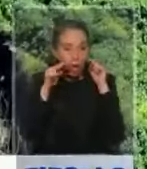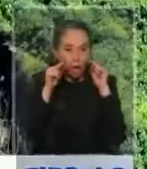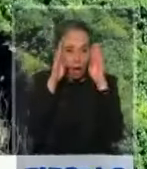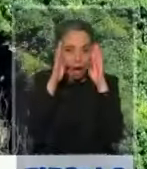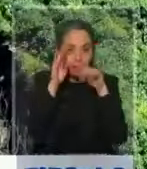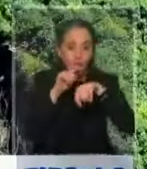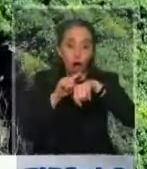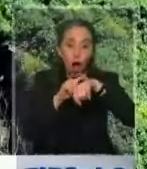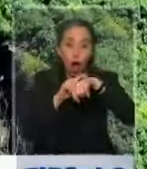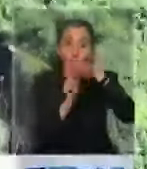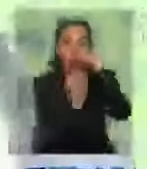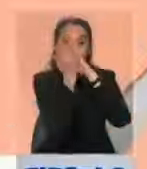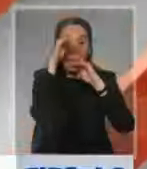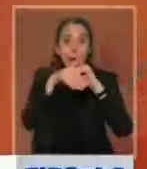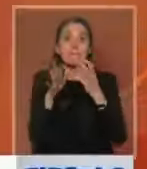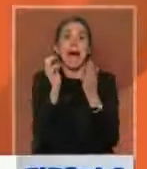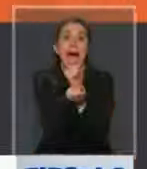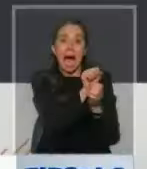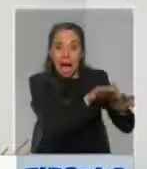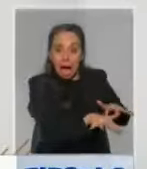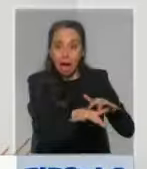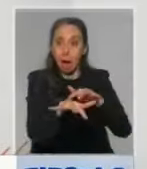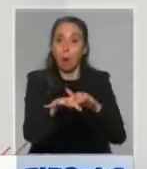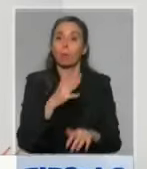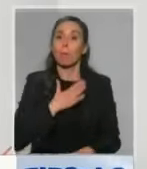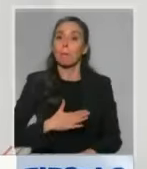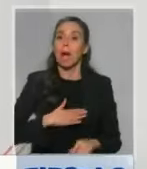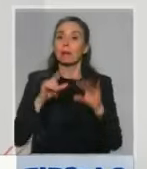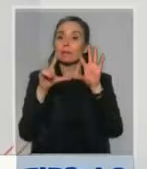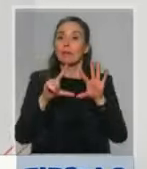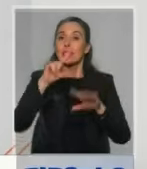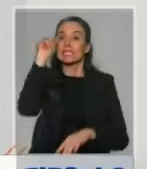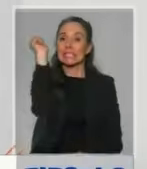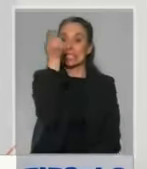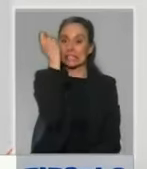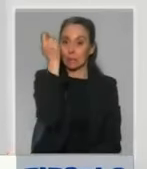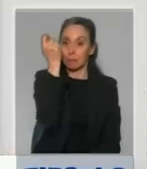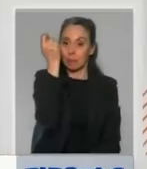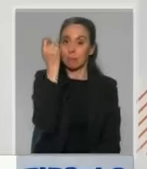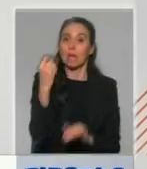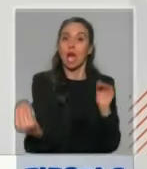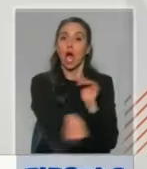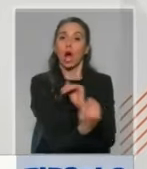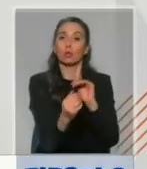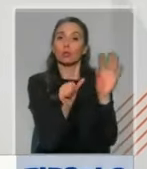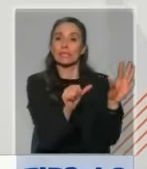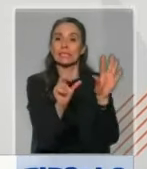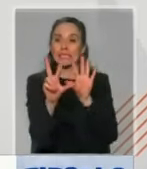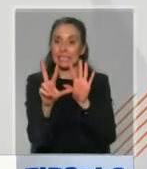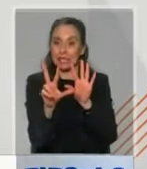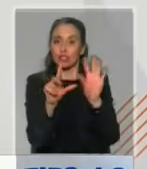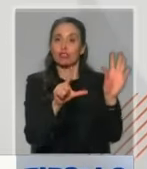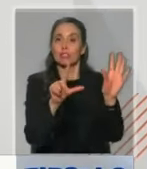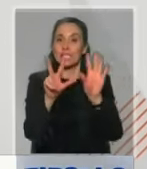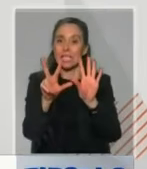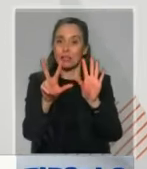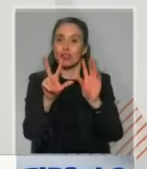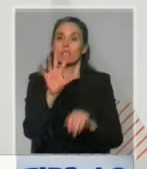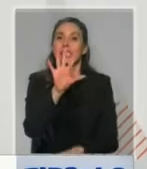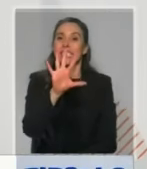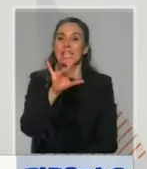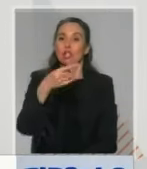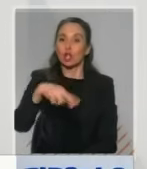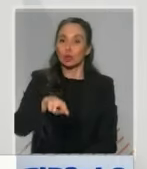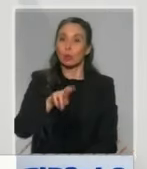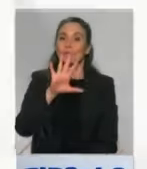horarios de mayor flujo previstos para este martes 17 de septiembre en la ruta 68, 78, 5 Sur